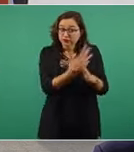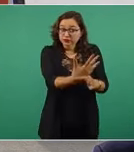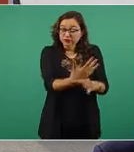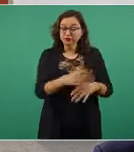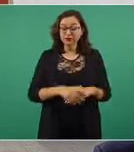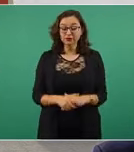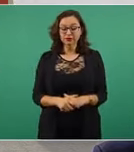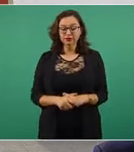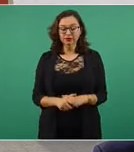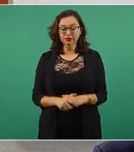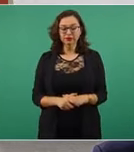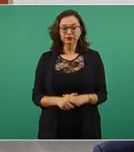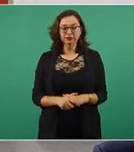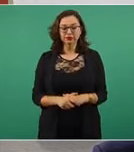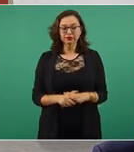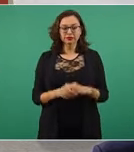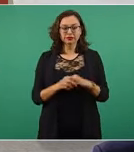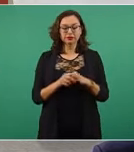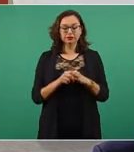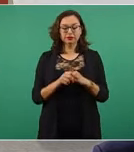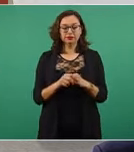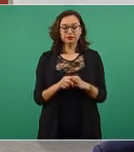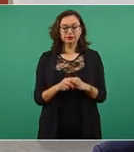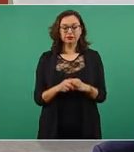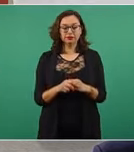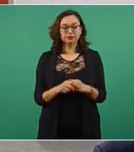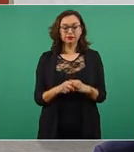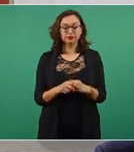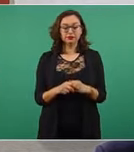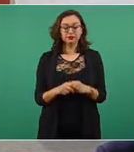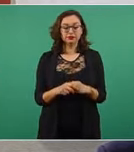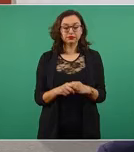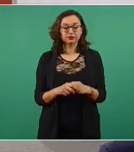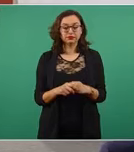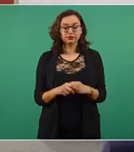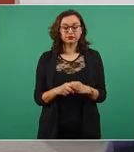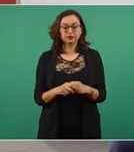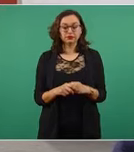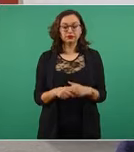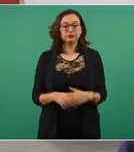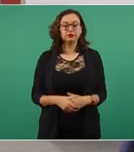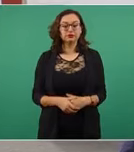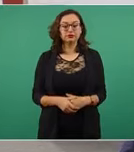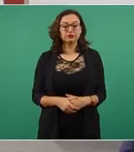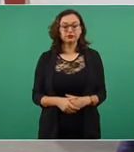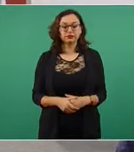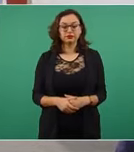A ver si… ¿Sí?